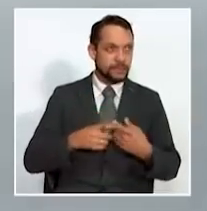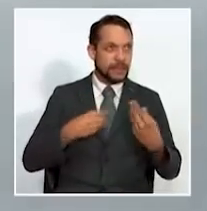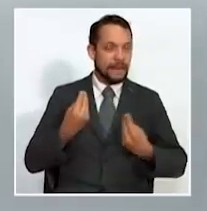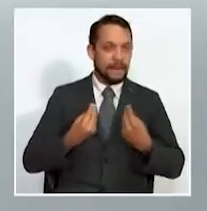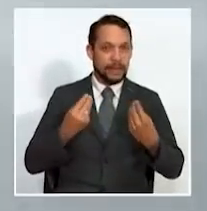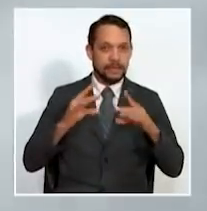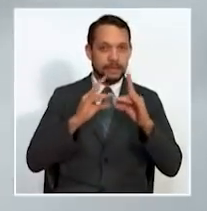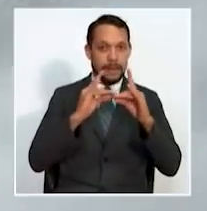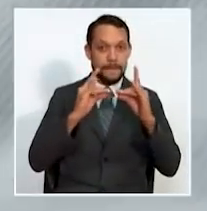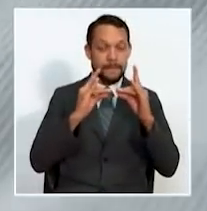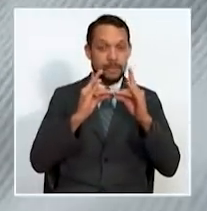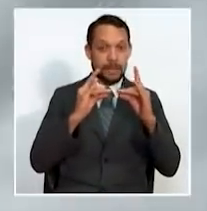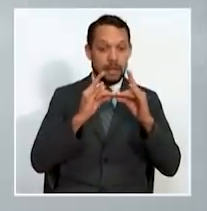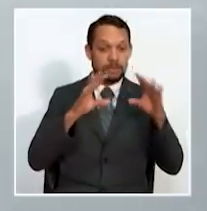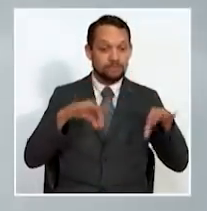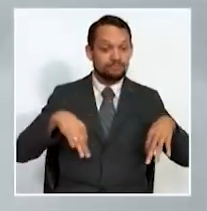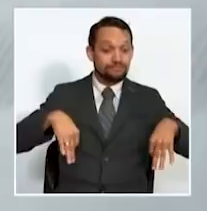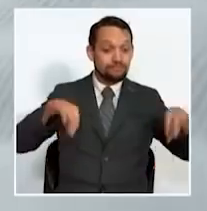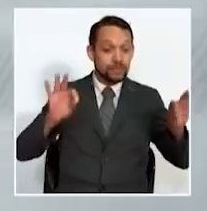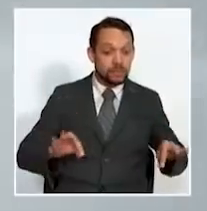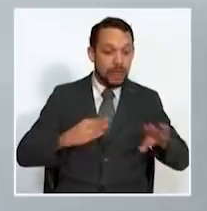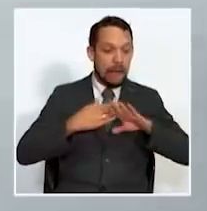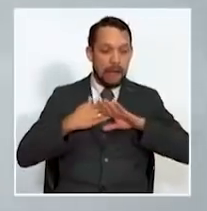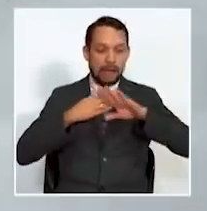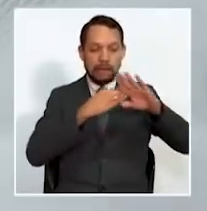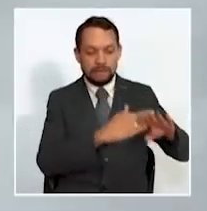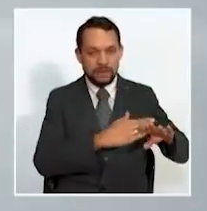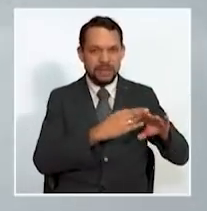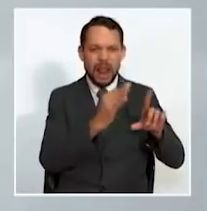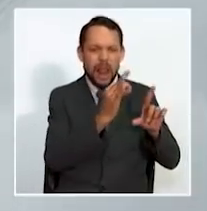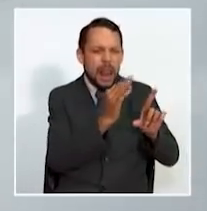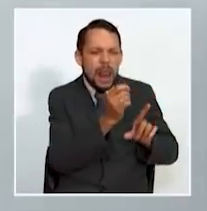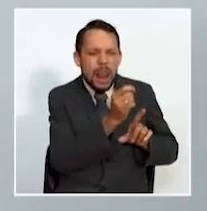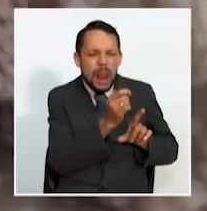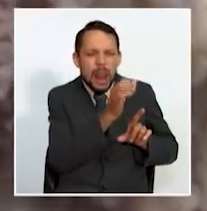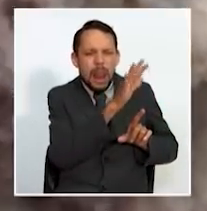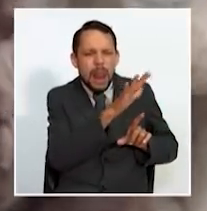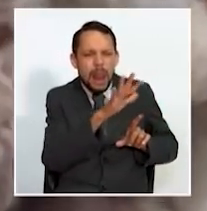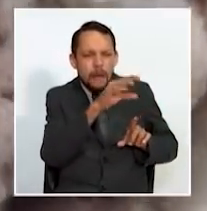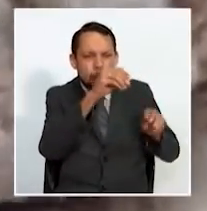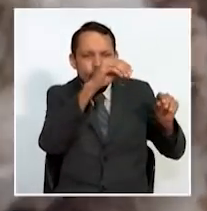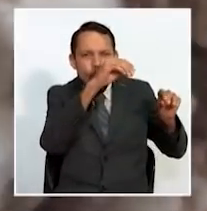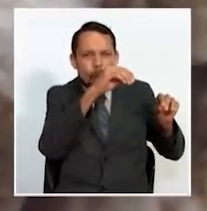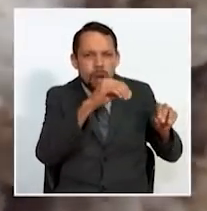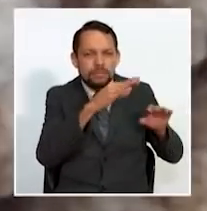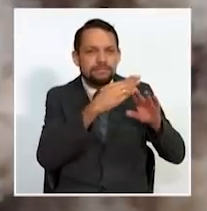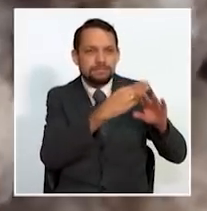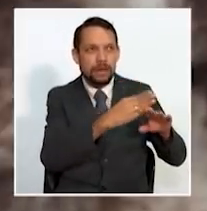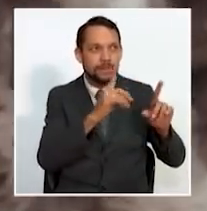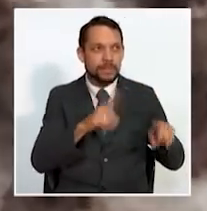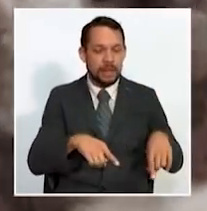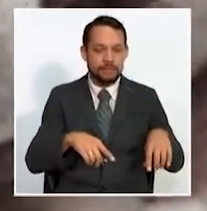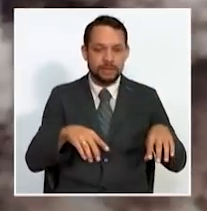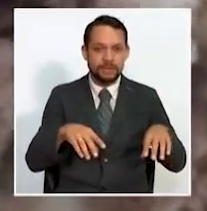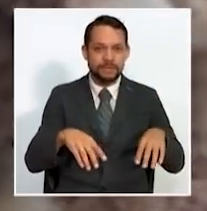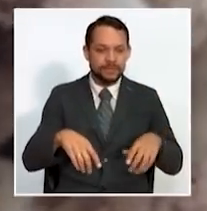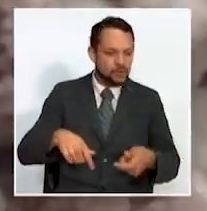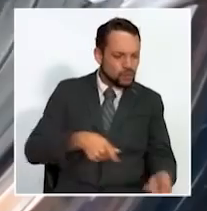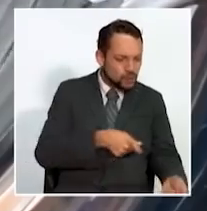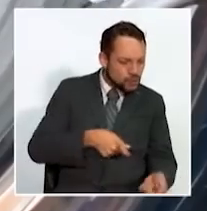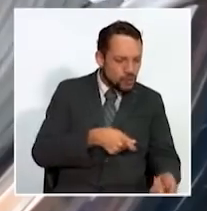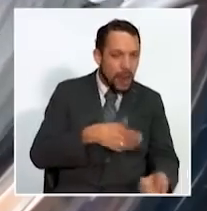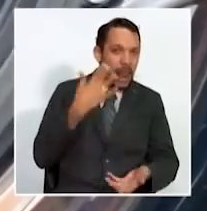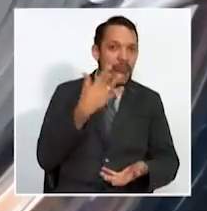con fundas a prueba de alergias para reducir la exposición a los ácaros del polvo. Quite las alfombras y aspire